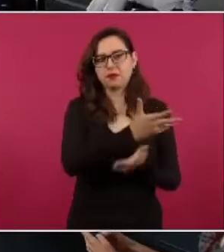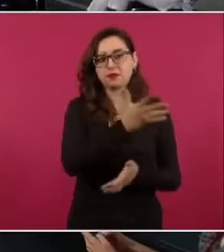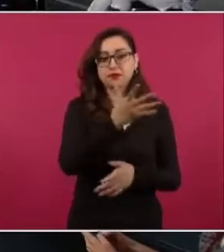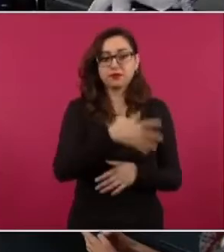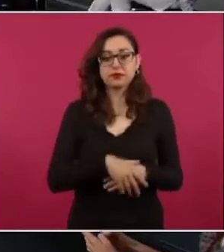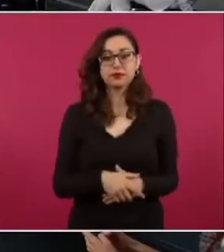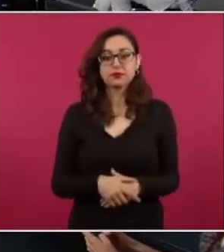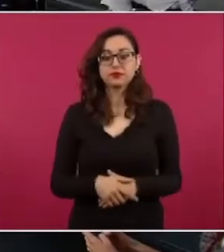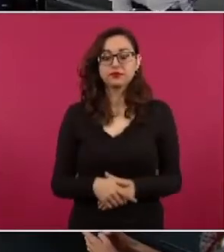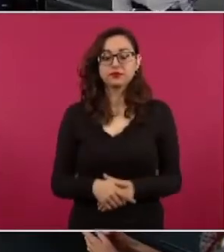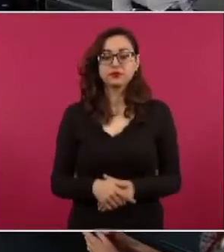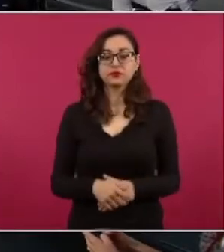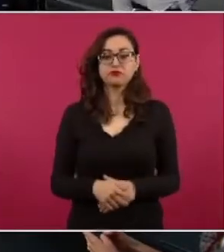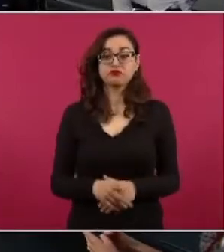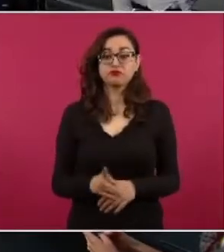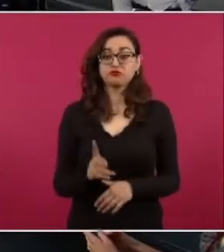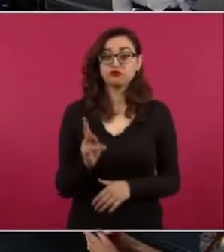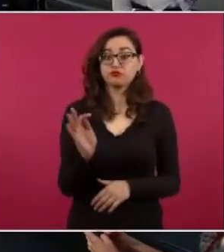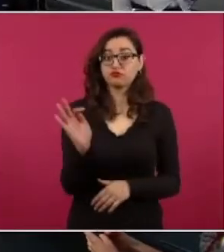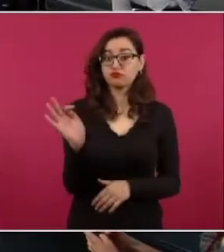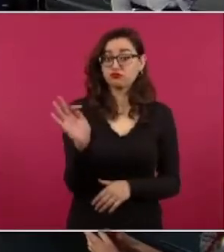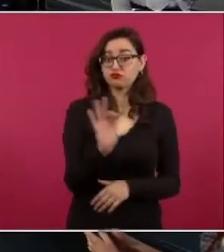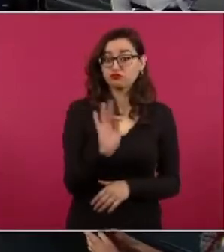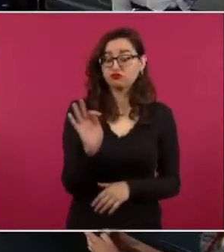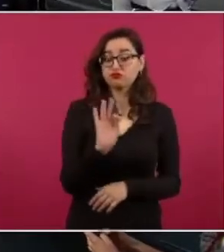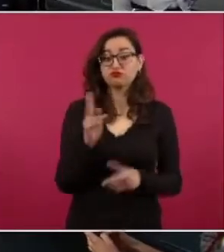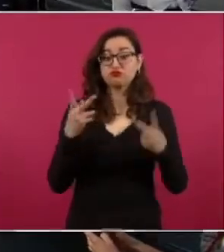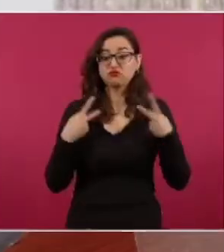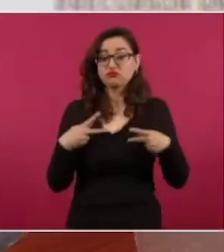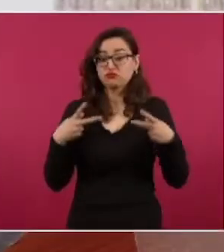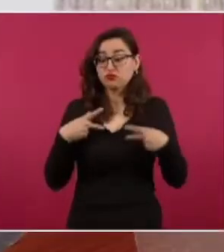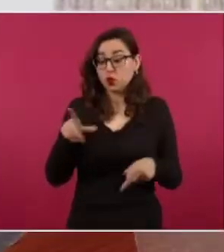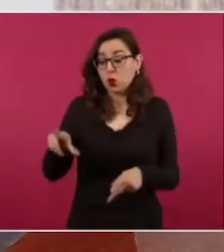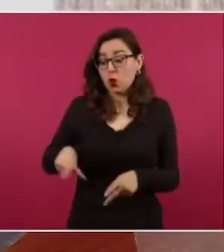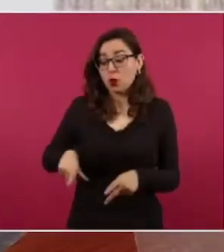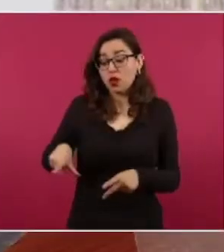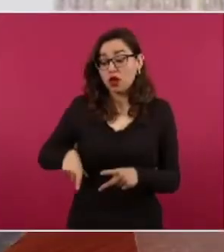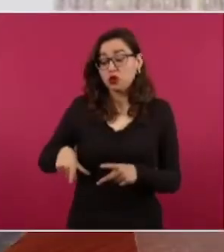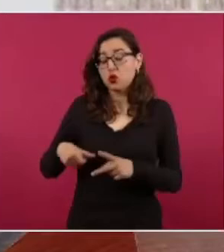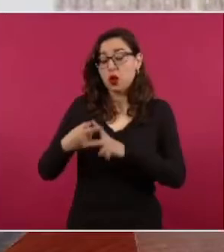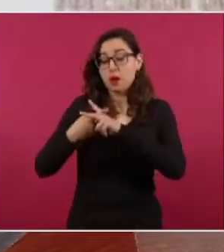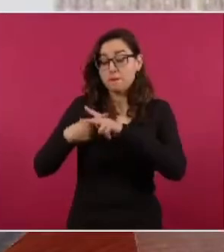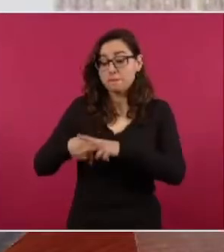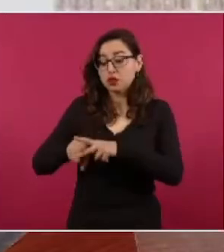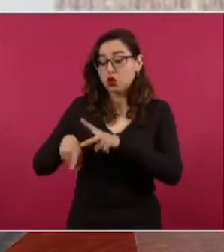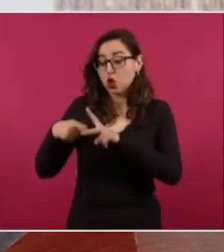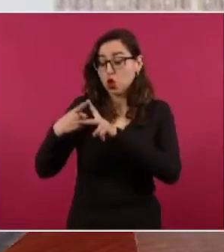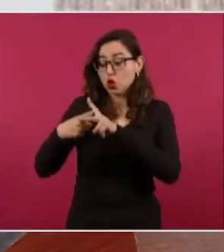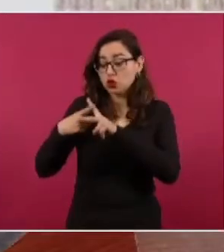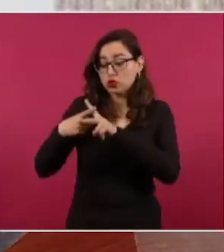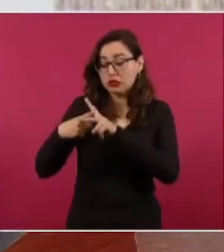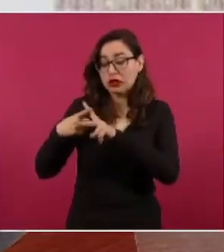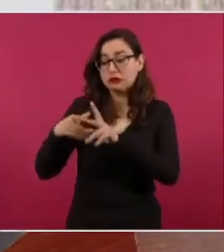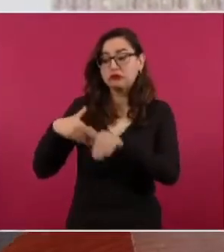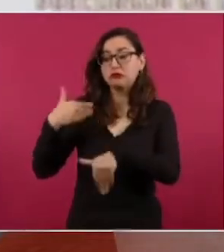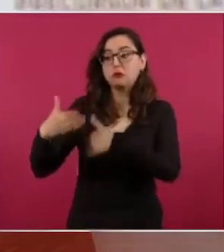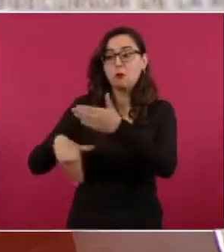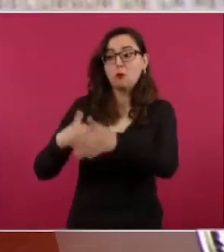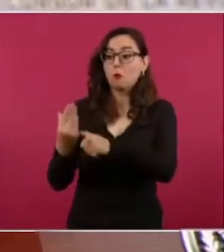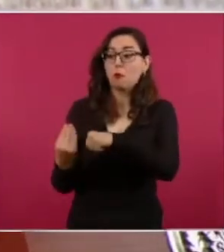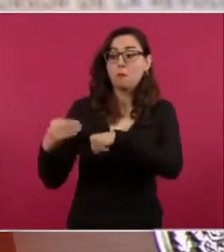funcionarios que hicieron el costo inicial? No, porque costó lo